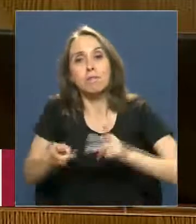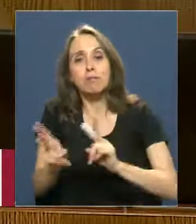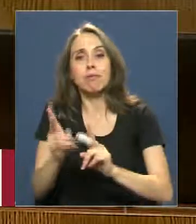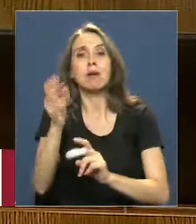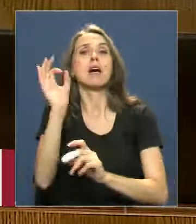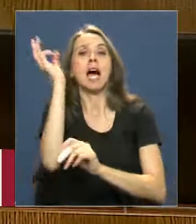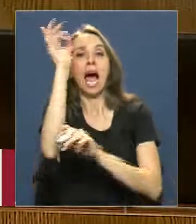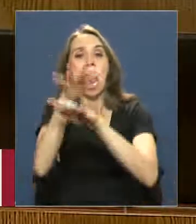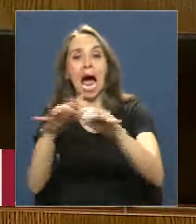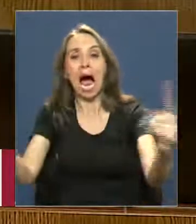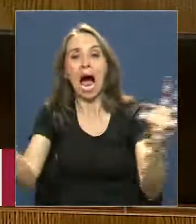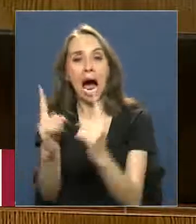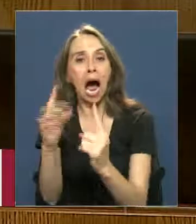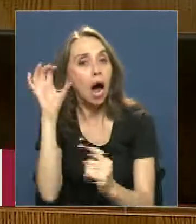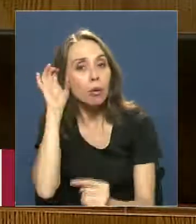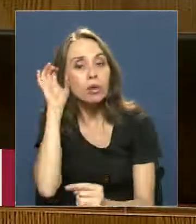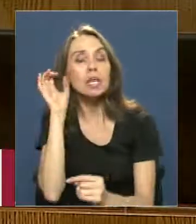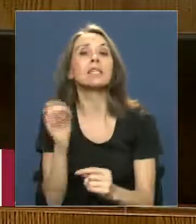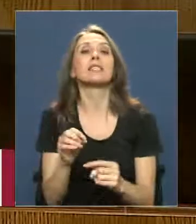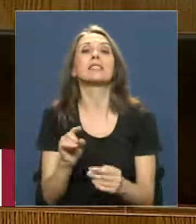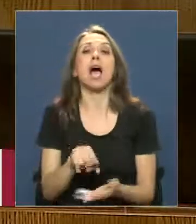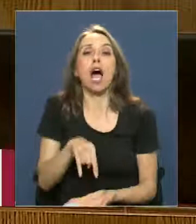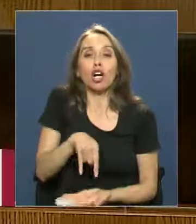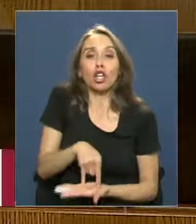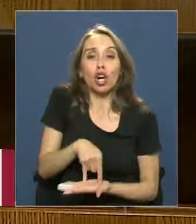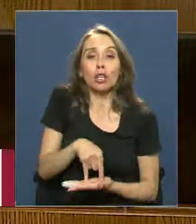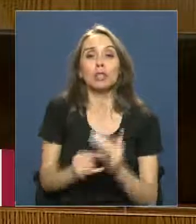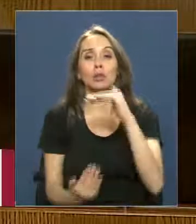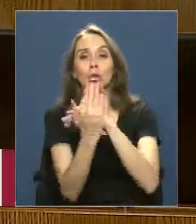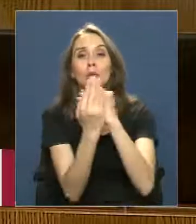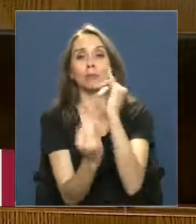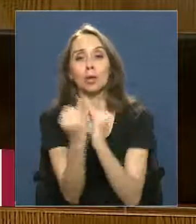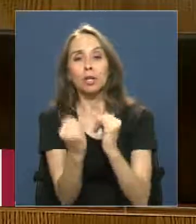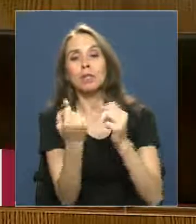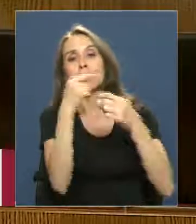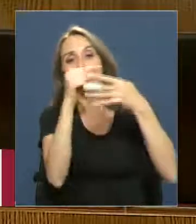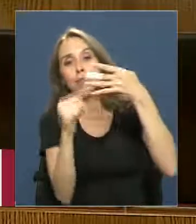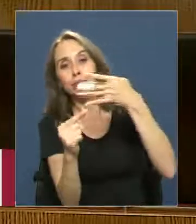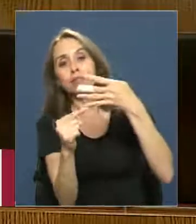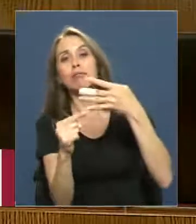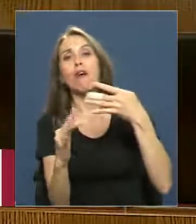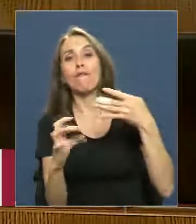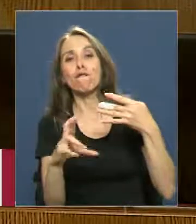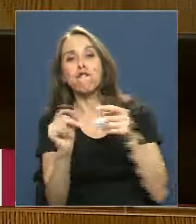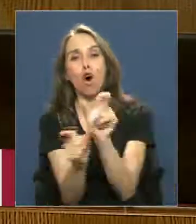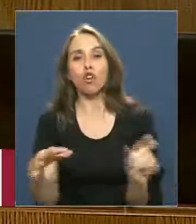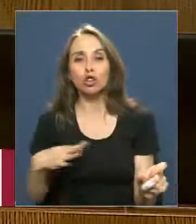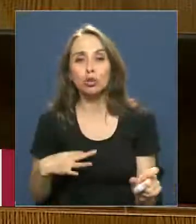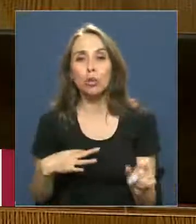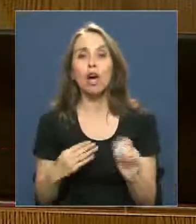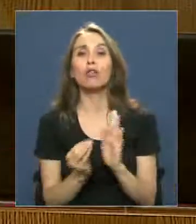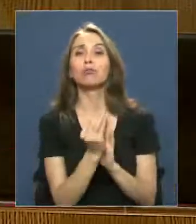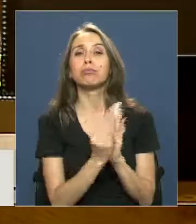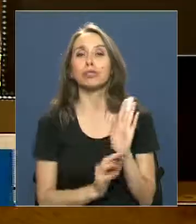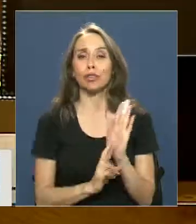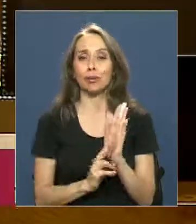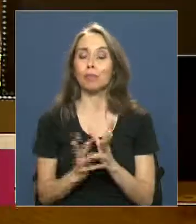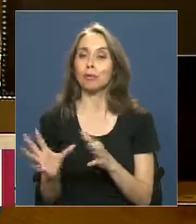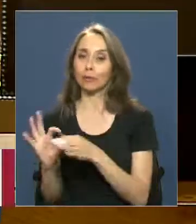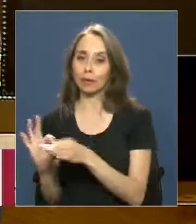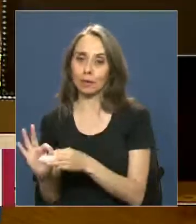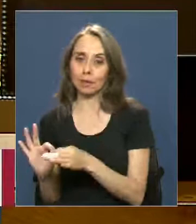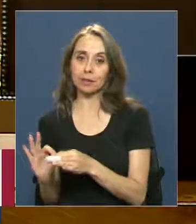Congreso Virtual, por los foros ciudadanos y todo el resto de los mecanismos que se establecen en este reglamento. Gracias, presidente. Muchas gracias, diputado